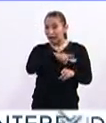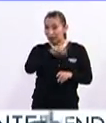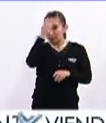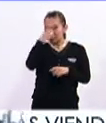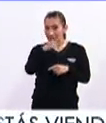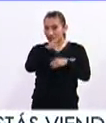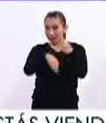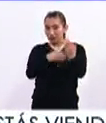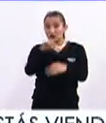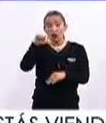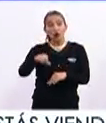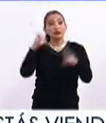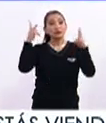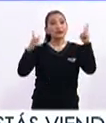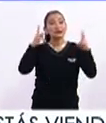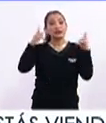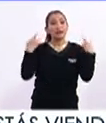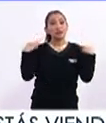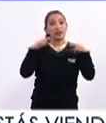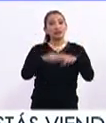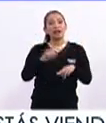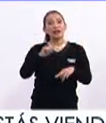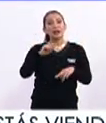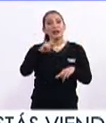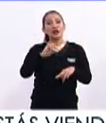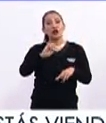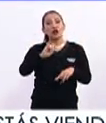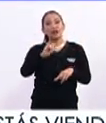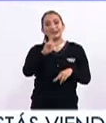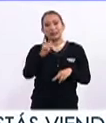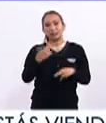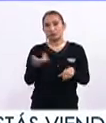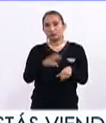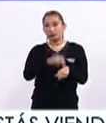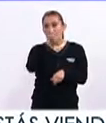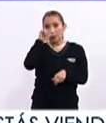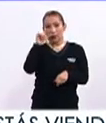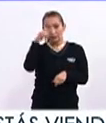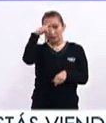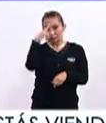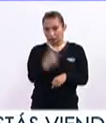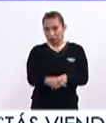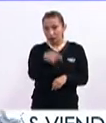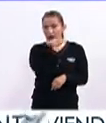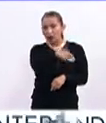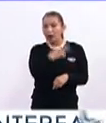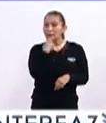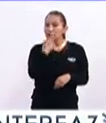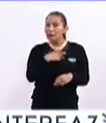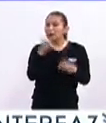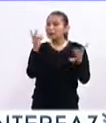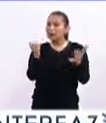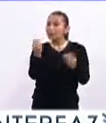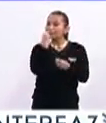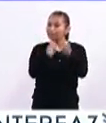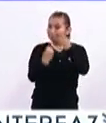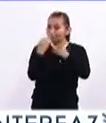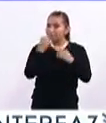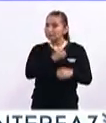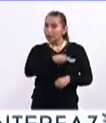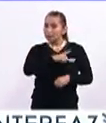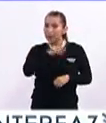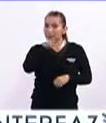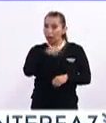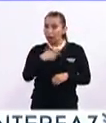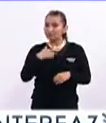para Todos. Hoy nos visita el maestro Salvador Ortiz del Hospital Juárez de México, con quien hablaremos de nutrición para